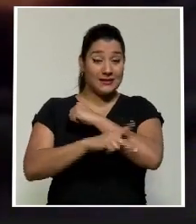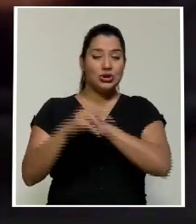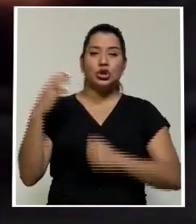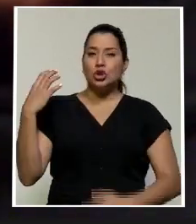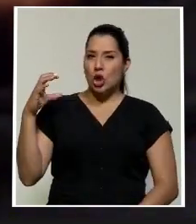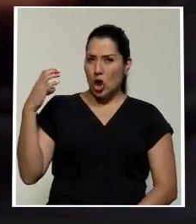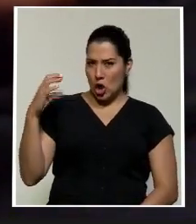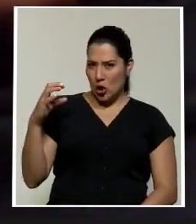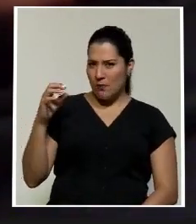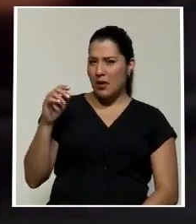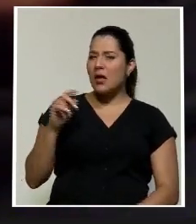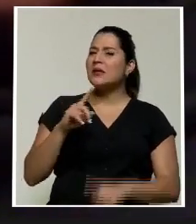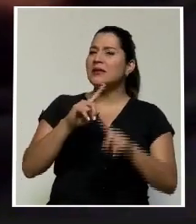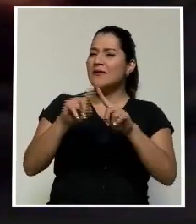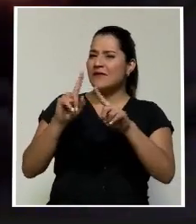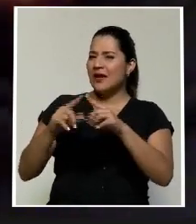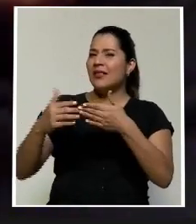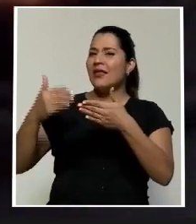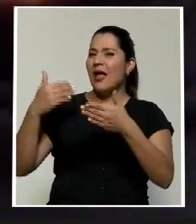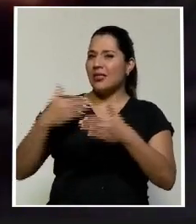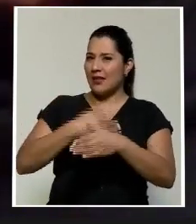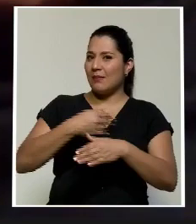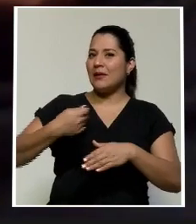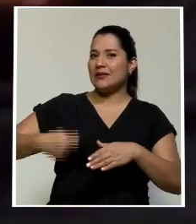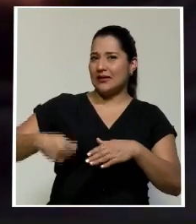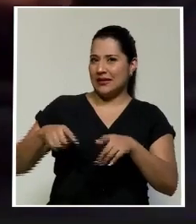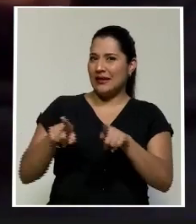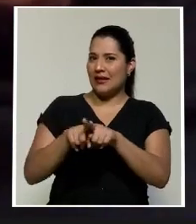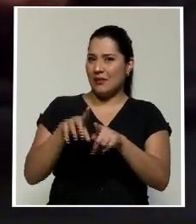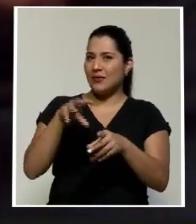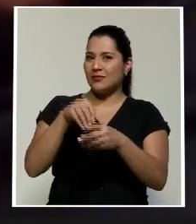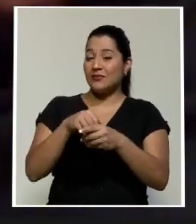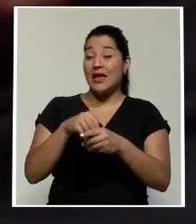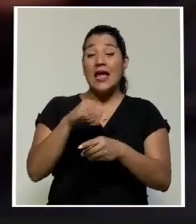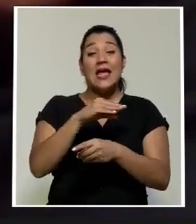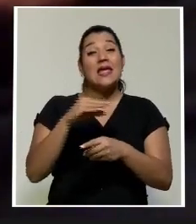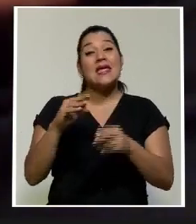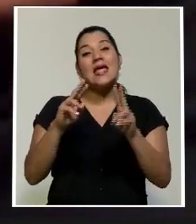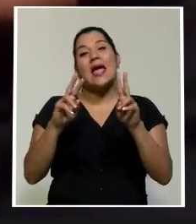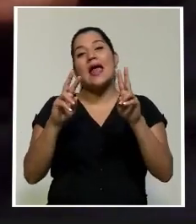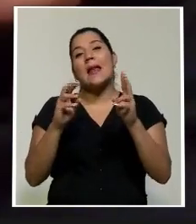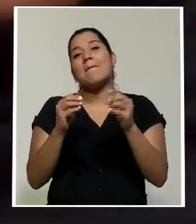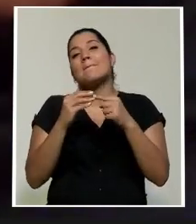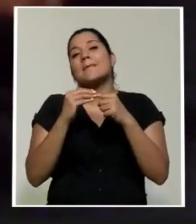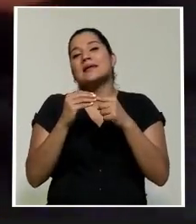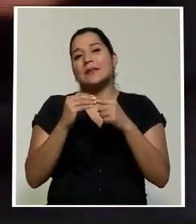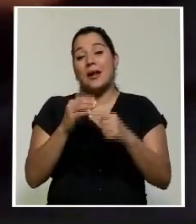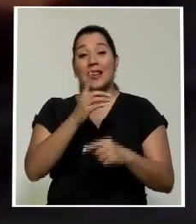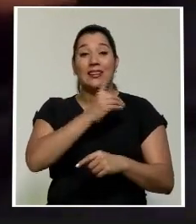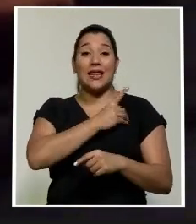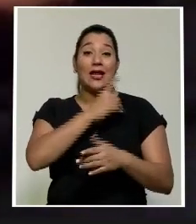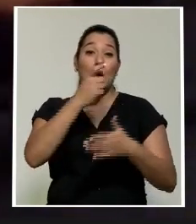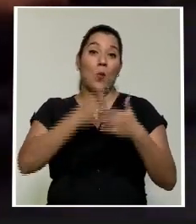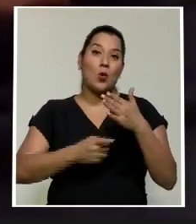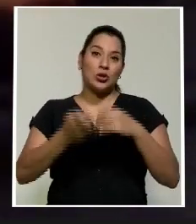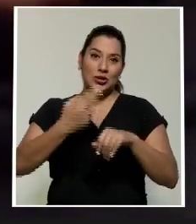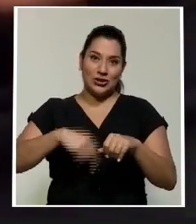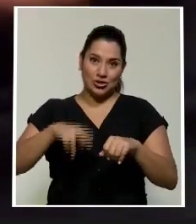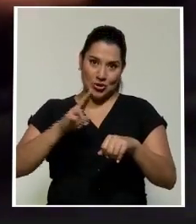varios expresidentes mencionados y el caso más emblemático es el director de Impuestos